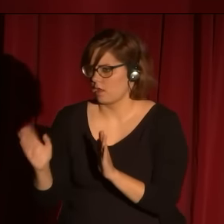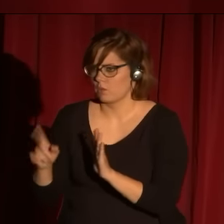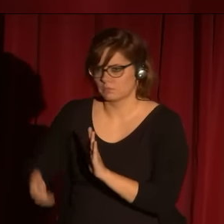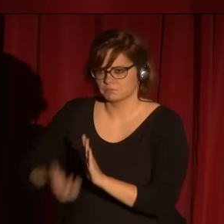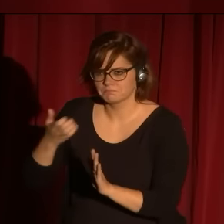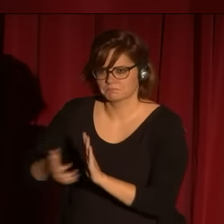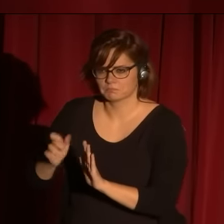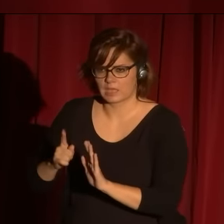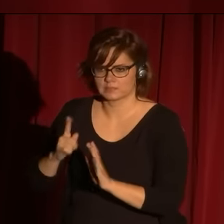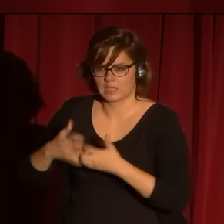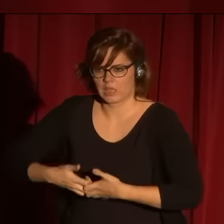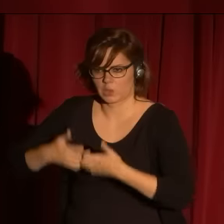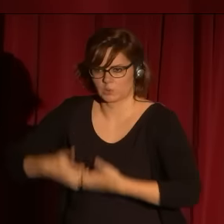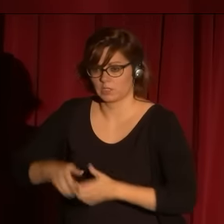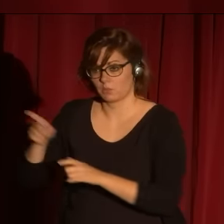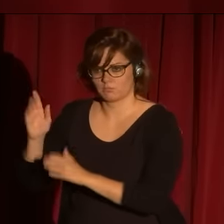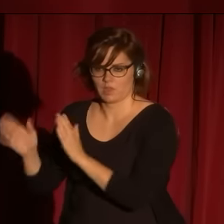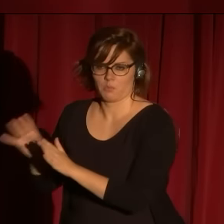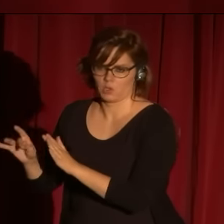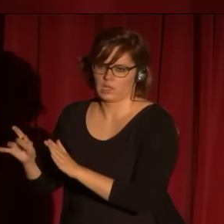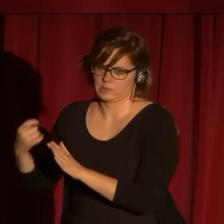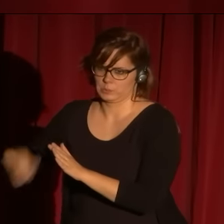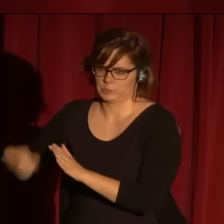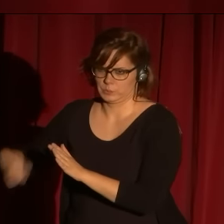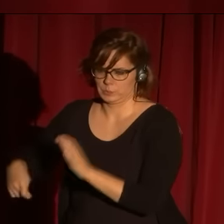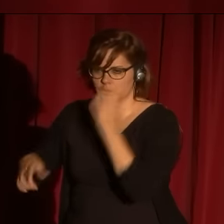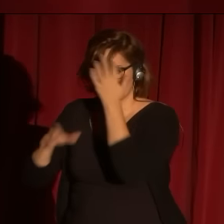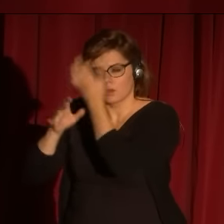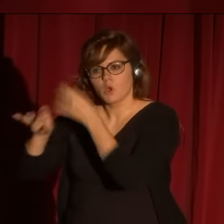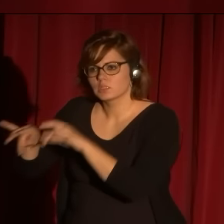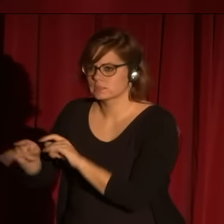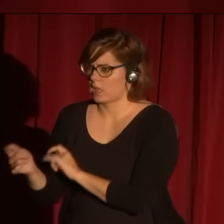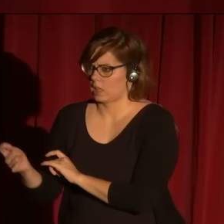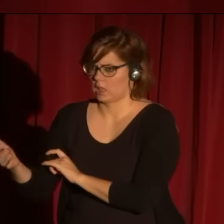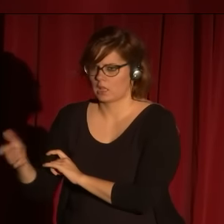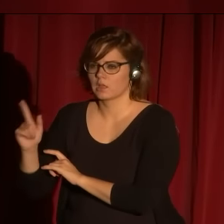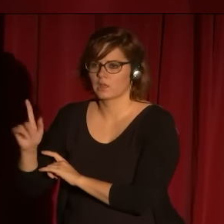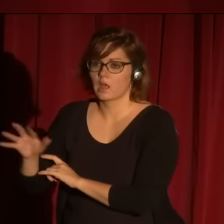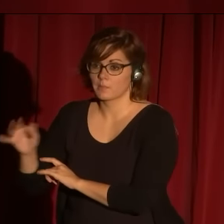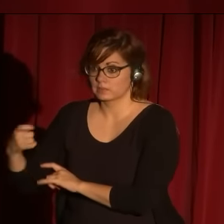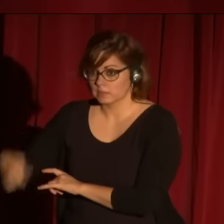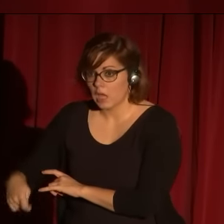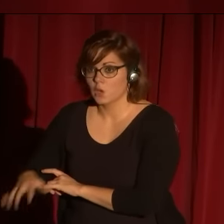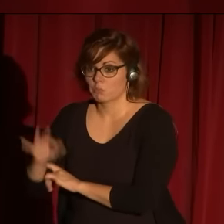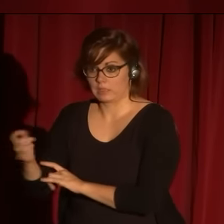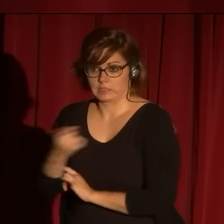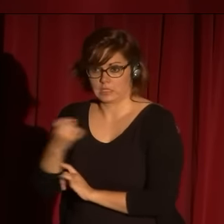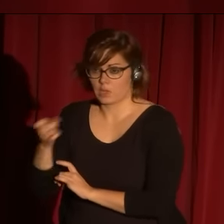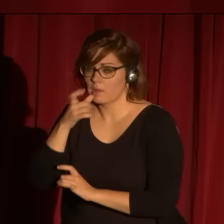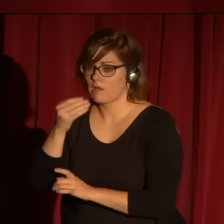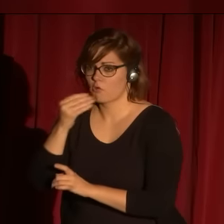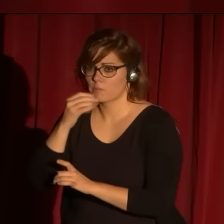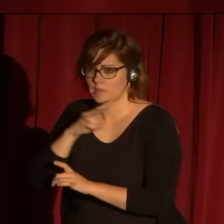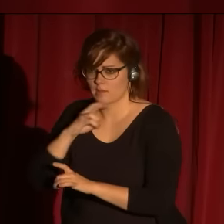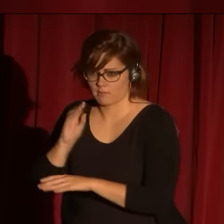industrial de la sal pero en este en esta época sí que la tenía porque la sal era un bien escaso y caro y además muy necesario para conservar comida sobre